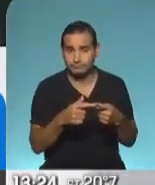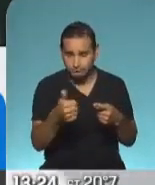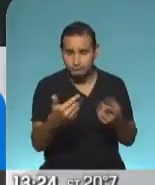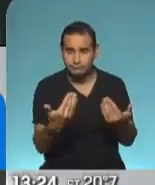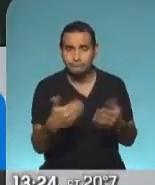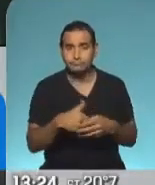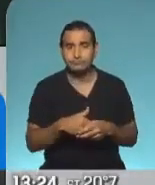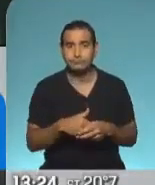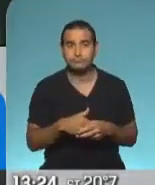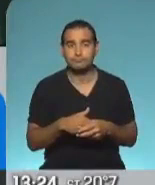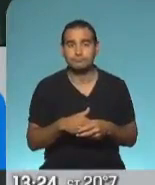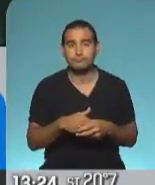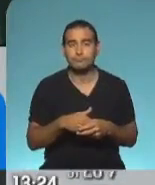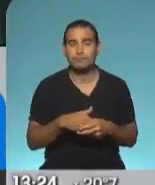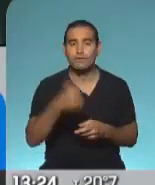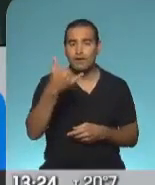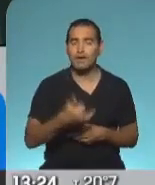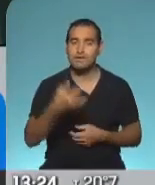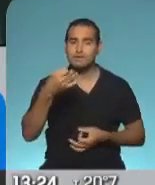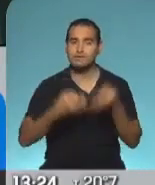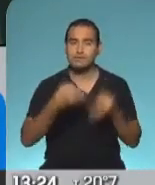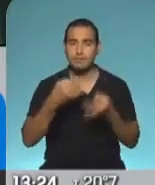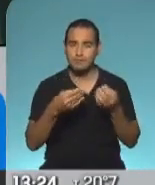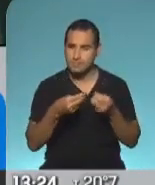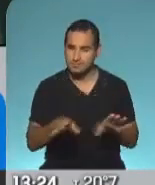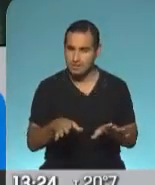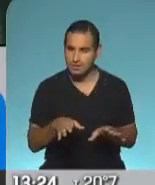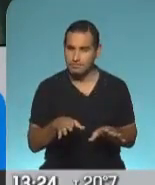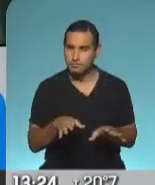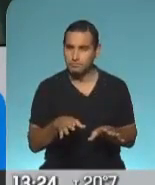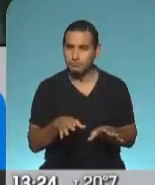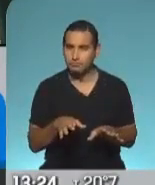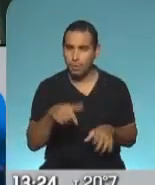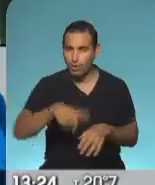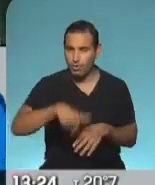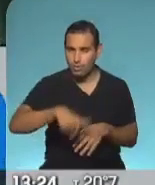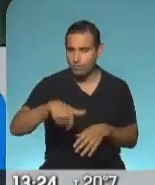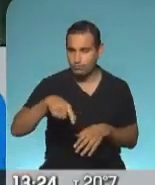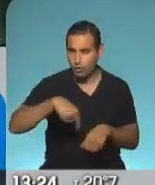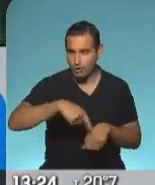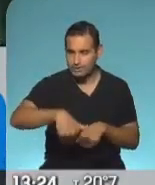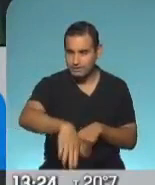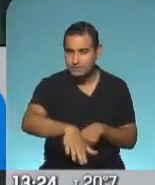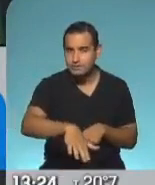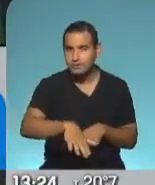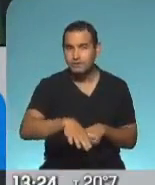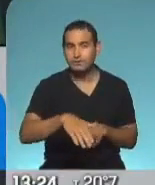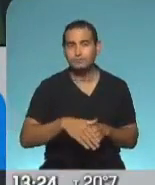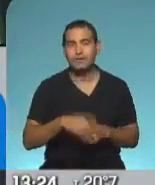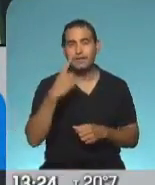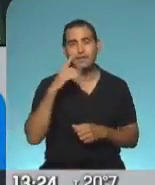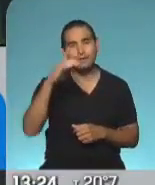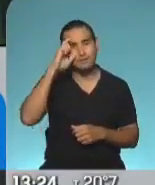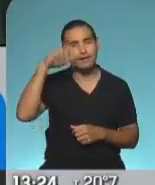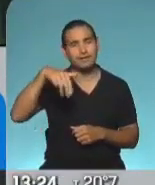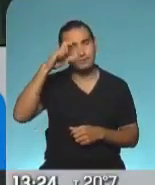¿Cómo no? Bueno, a ver, el estudio que está comenzando, creo que si no me equivoco, en el día de hoy, en las próximas horas, con ivermectina